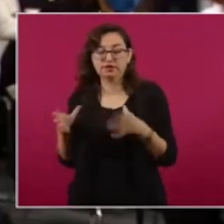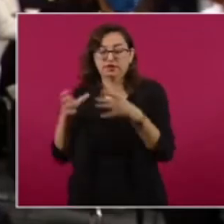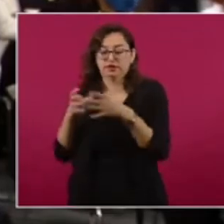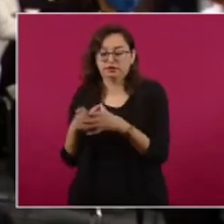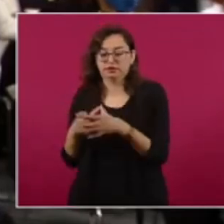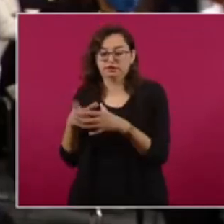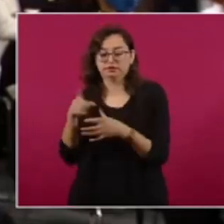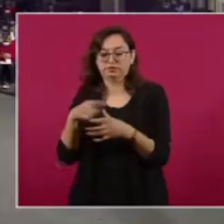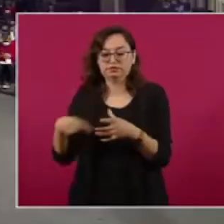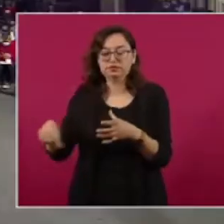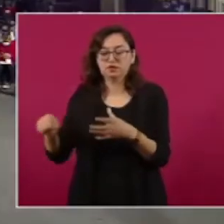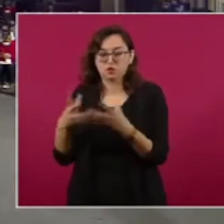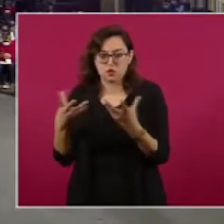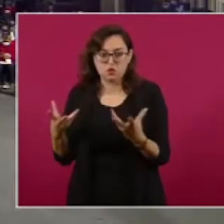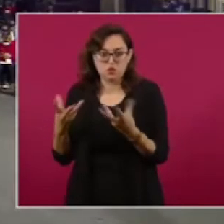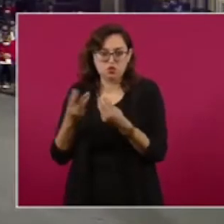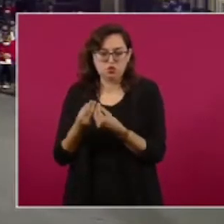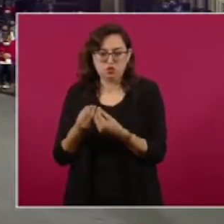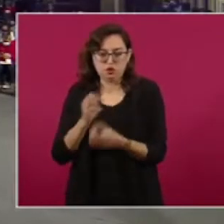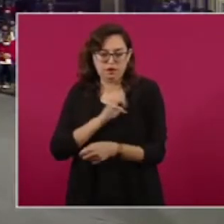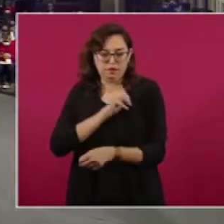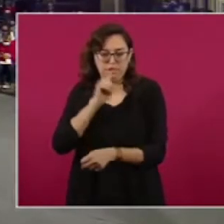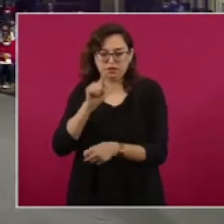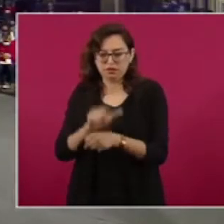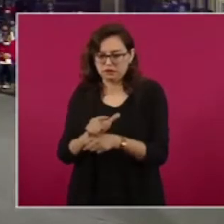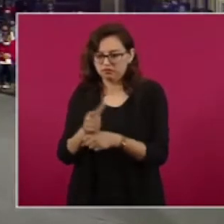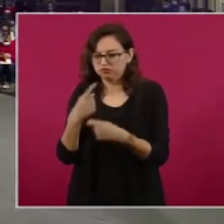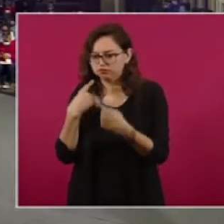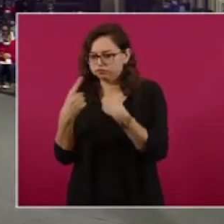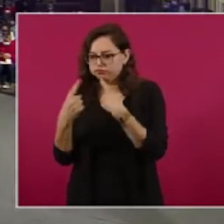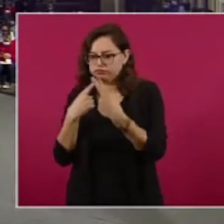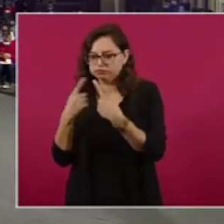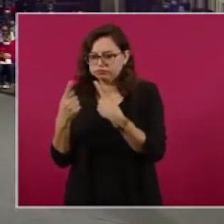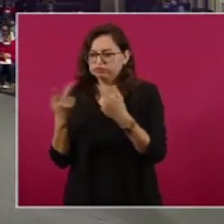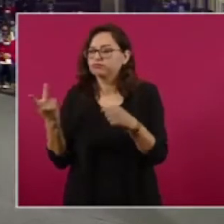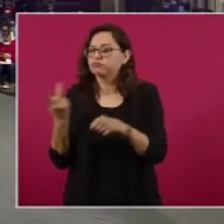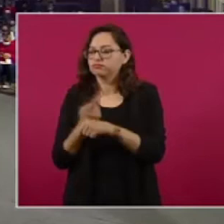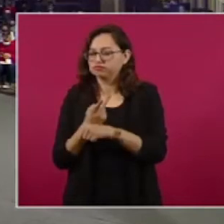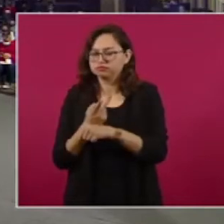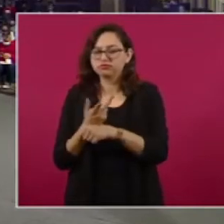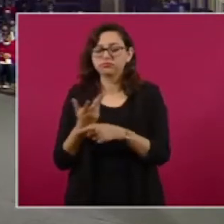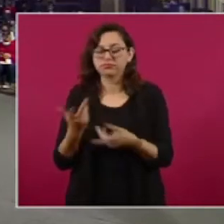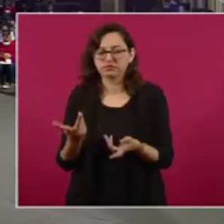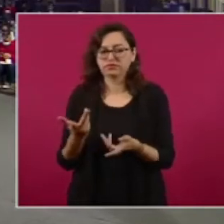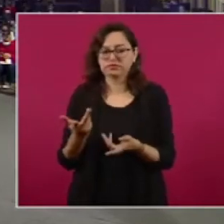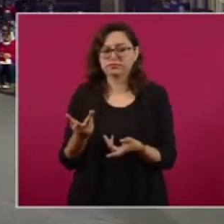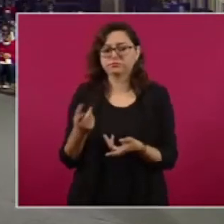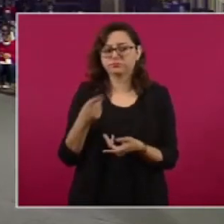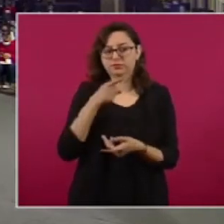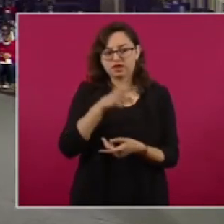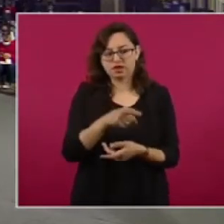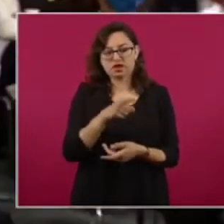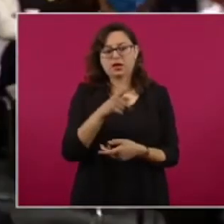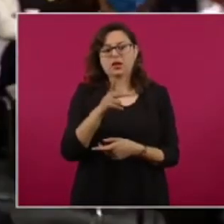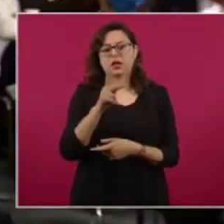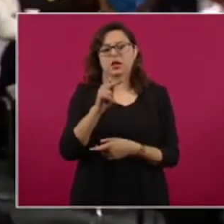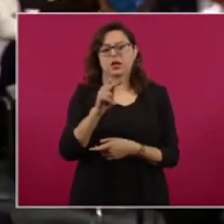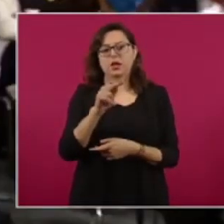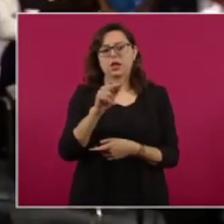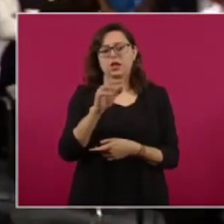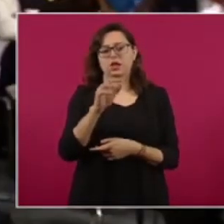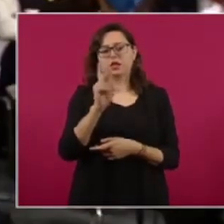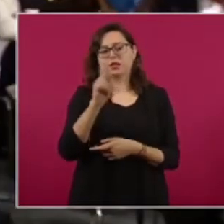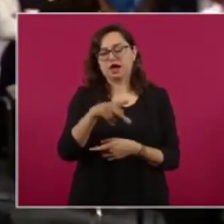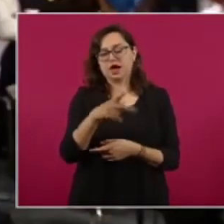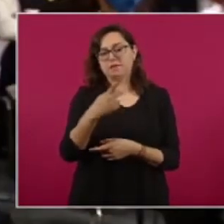forma extraordinaria para decidir ampliar esta contratación que tenían con la firma KPMG